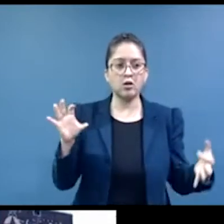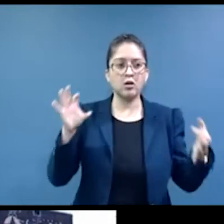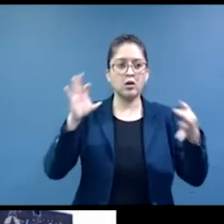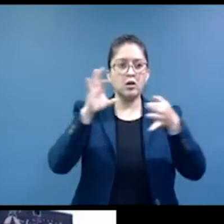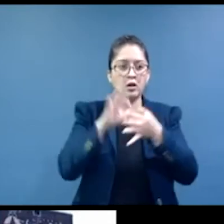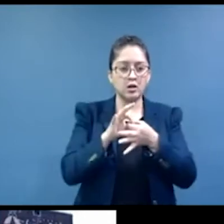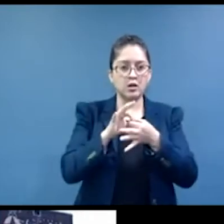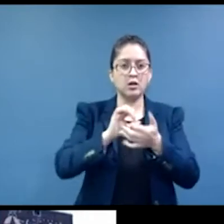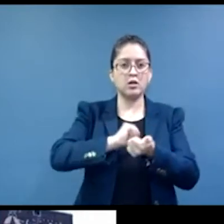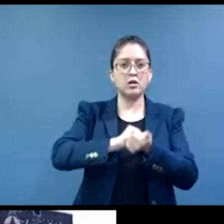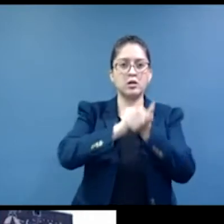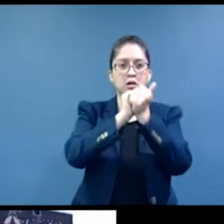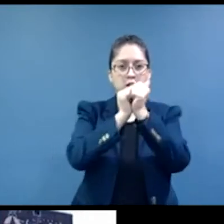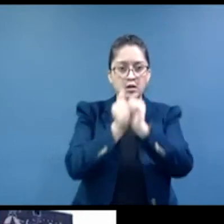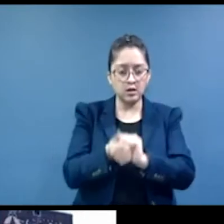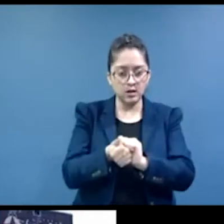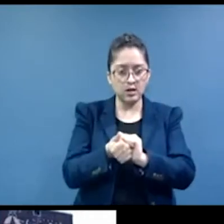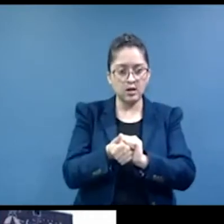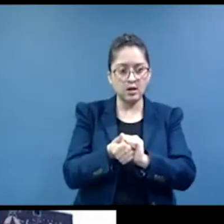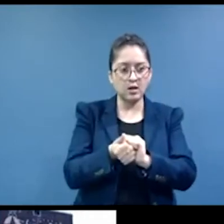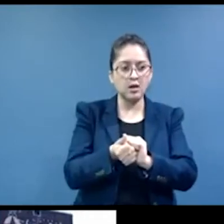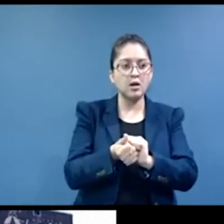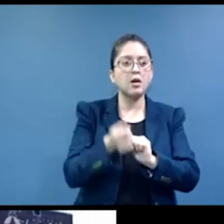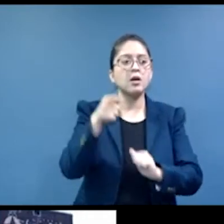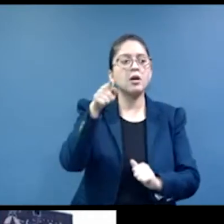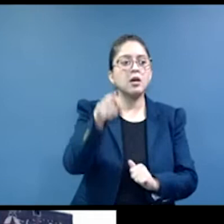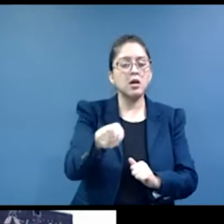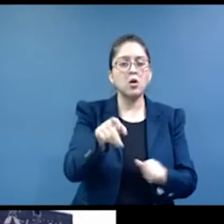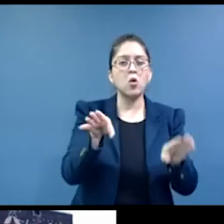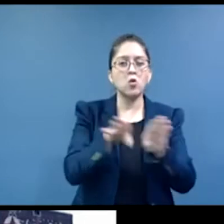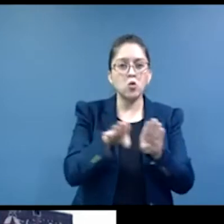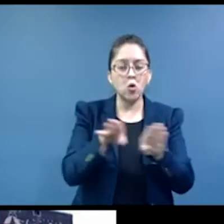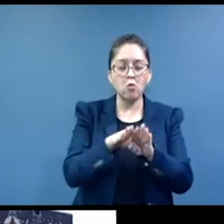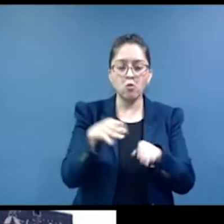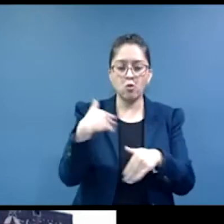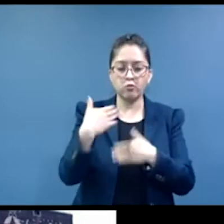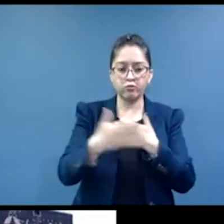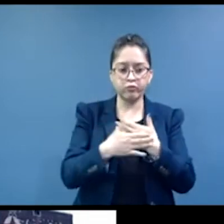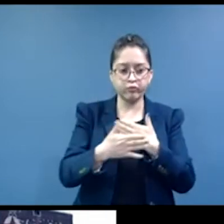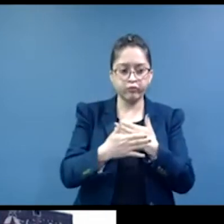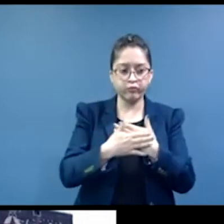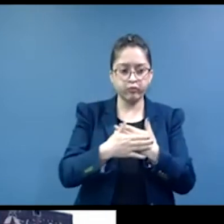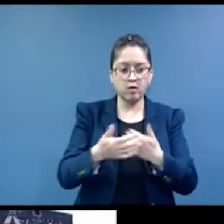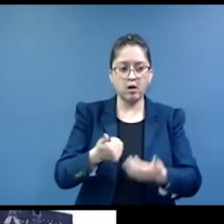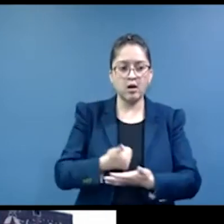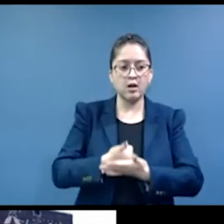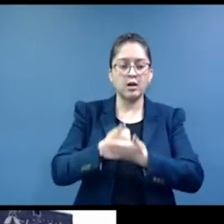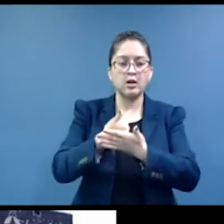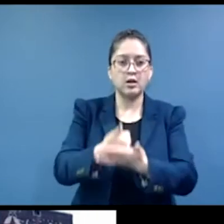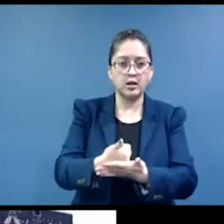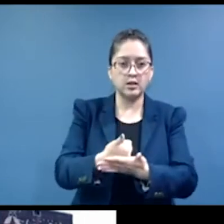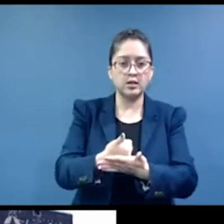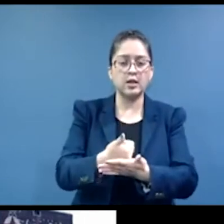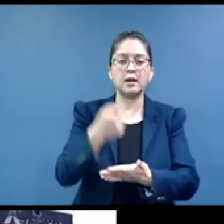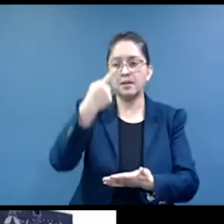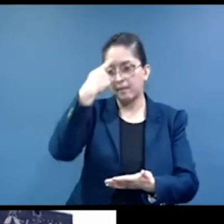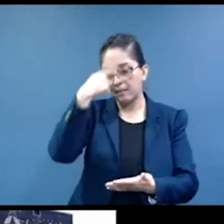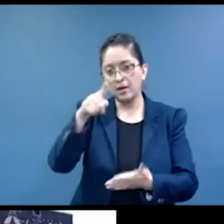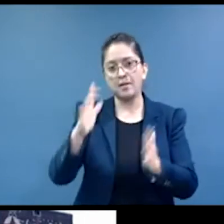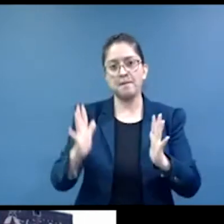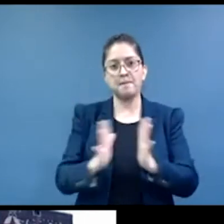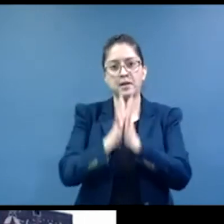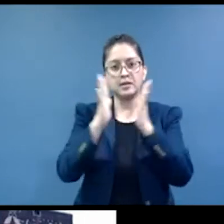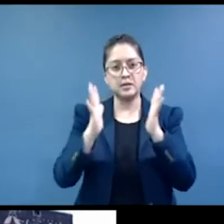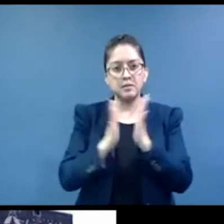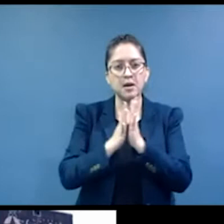genera entre el producto de la reproducción asistida y quienes expresan esta voluntad para participar en la práctica